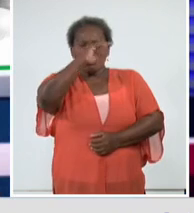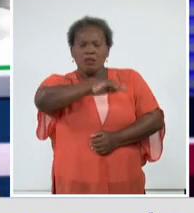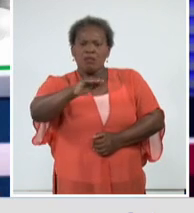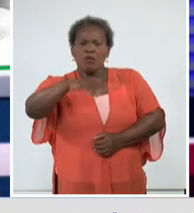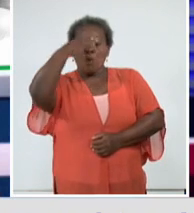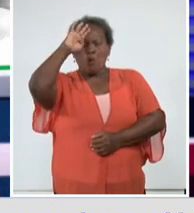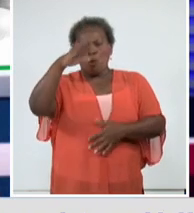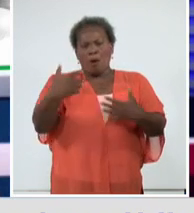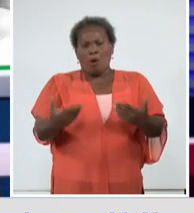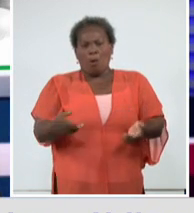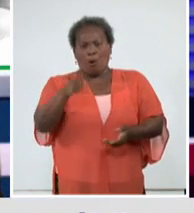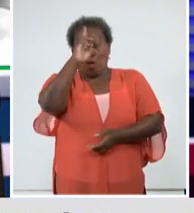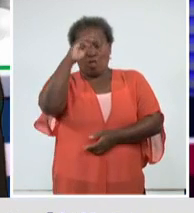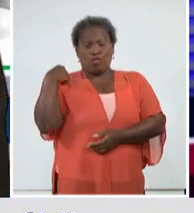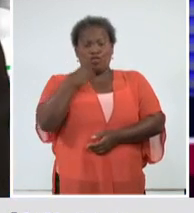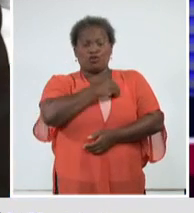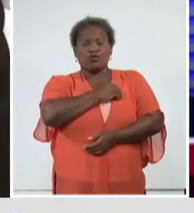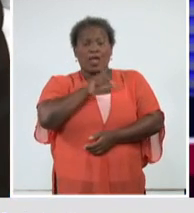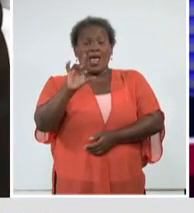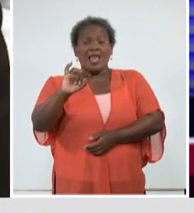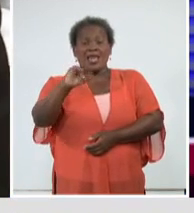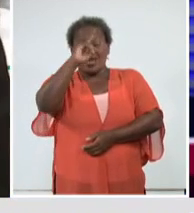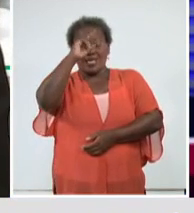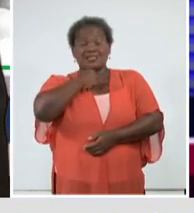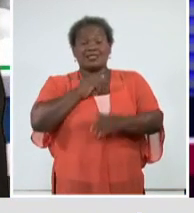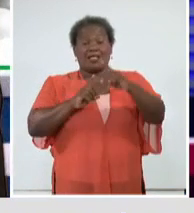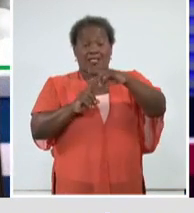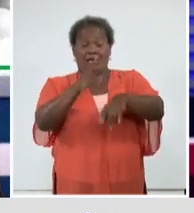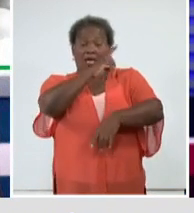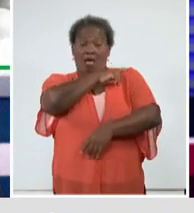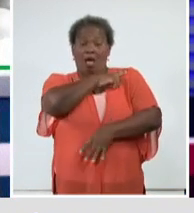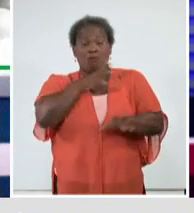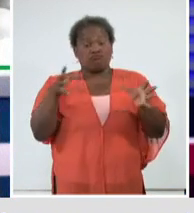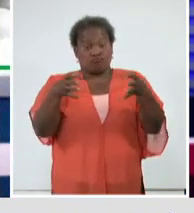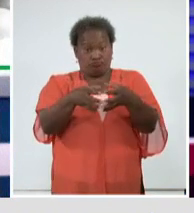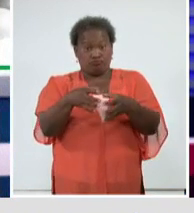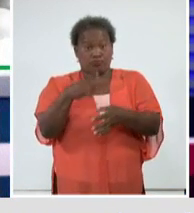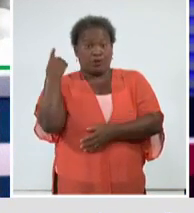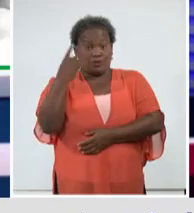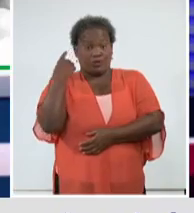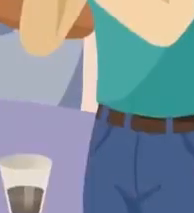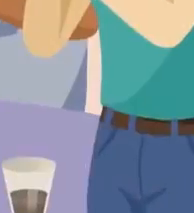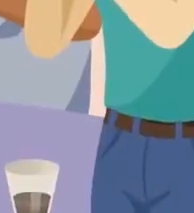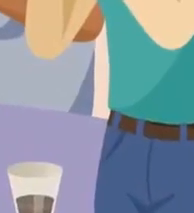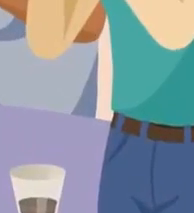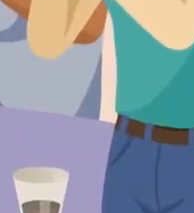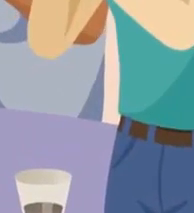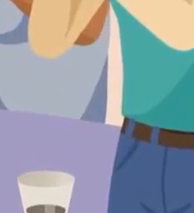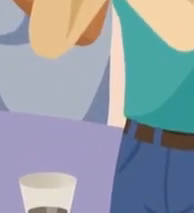con la doctora Lisset López González, quien es la jefa del Grupo Nacional de Pediatría.